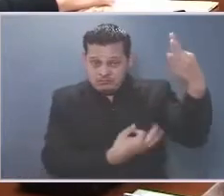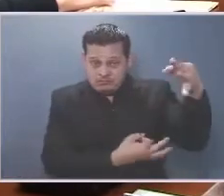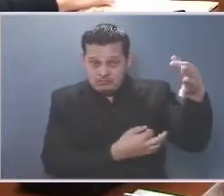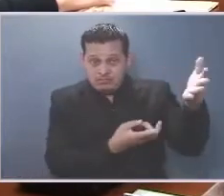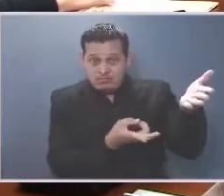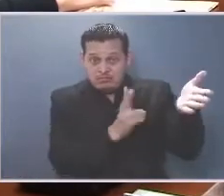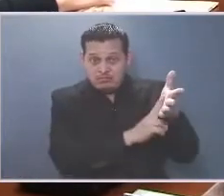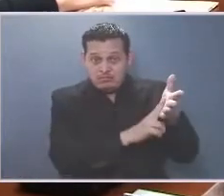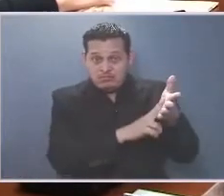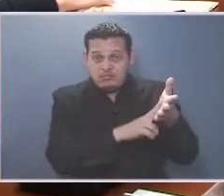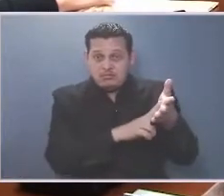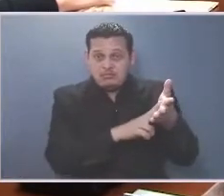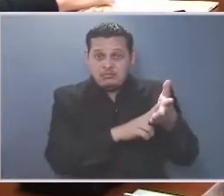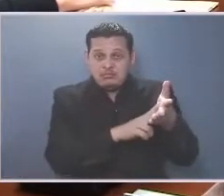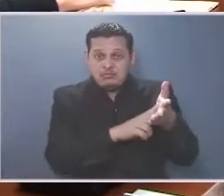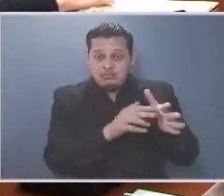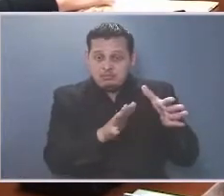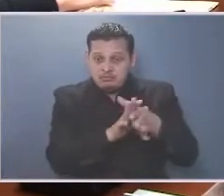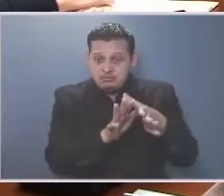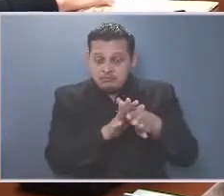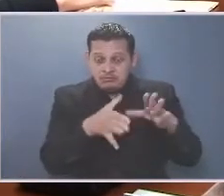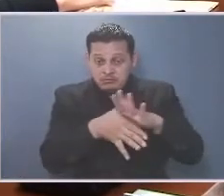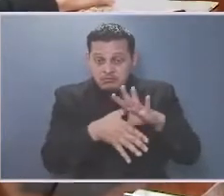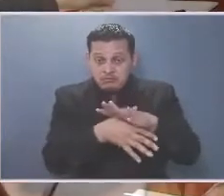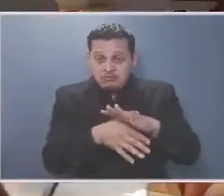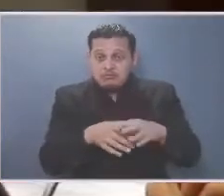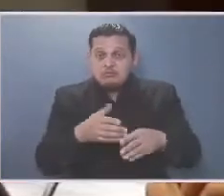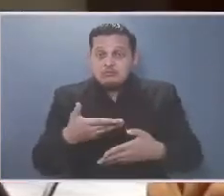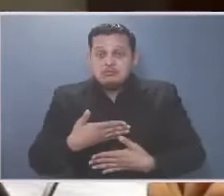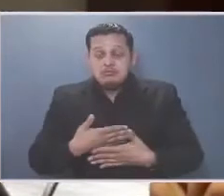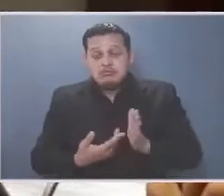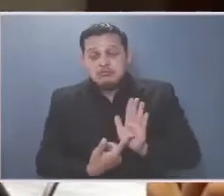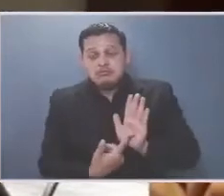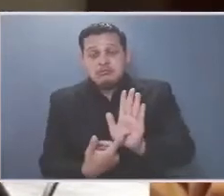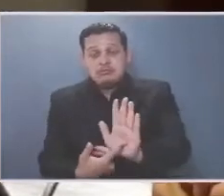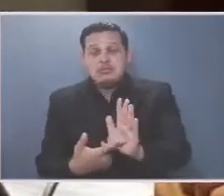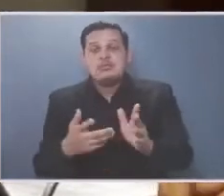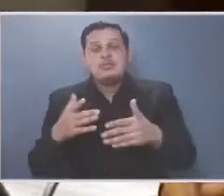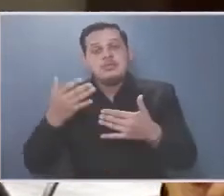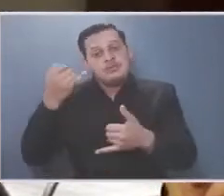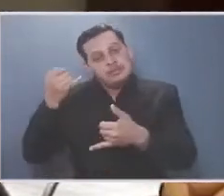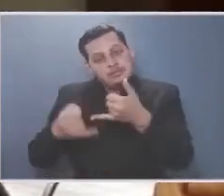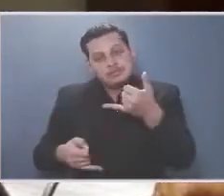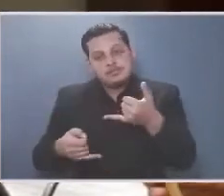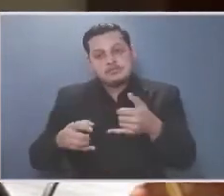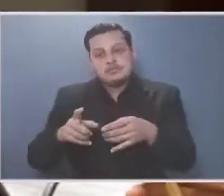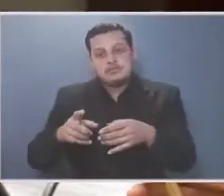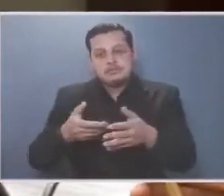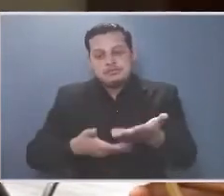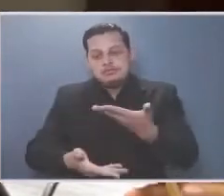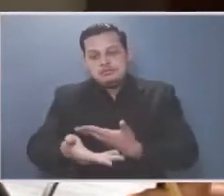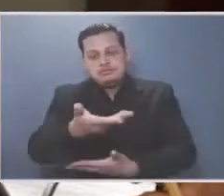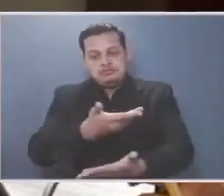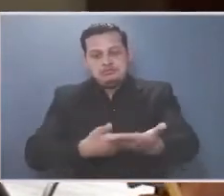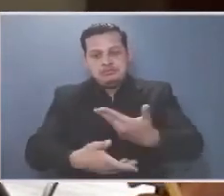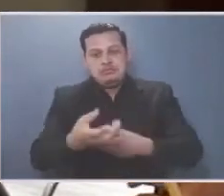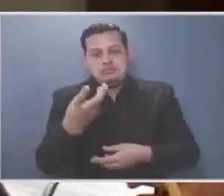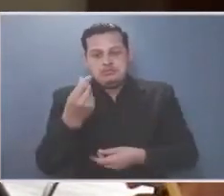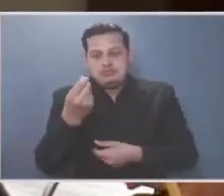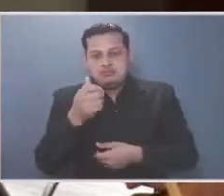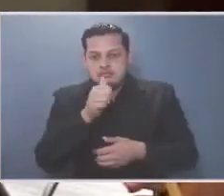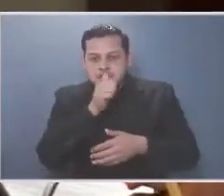arena lo defendía y al final lo que pasaba era una corrupción orquestada